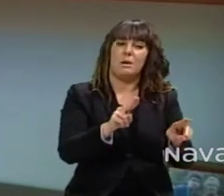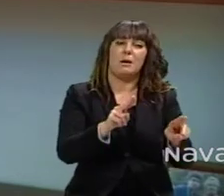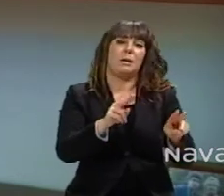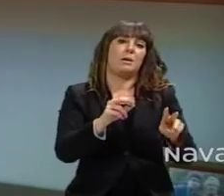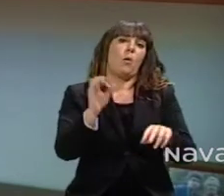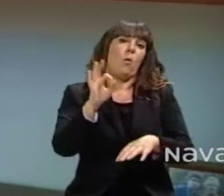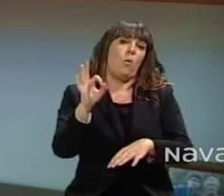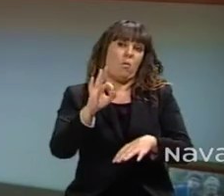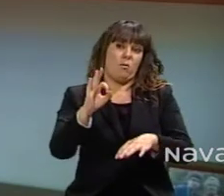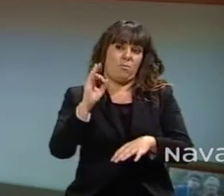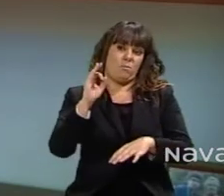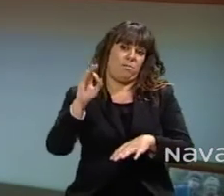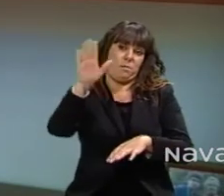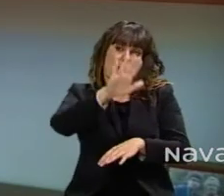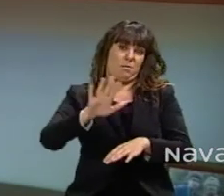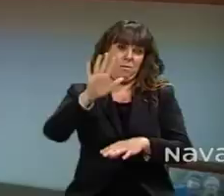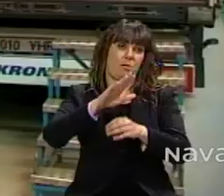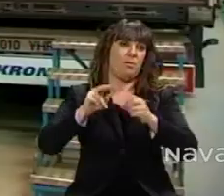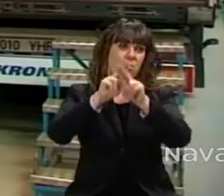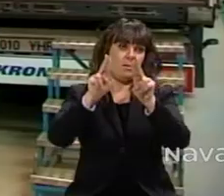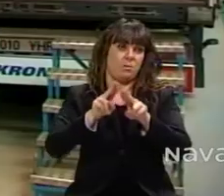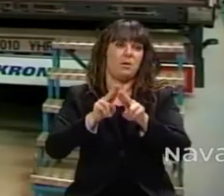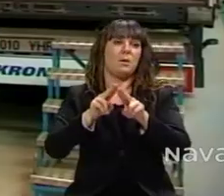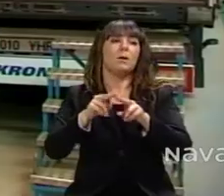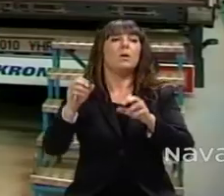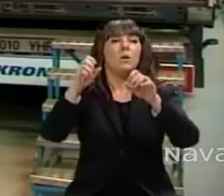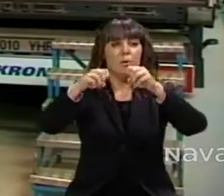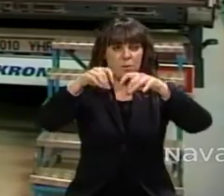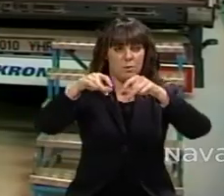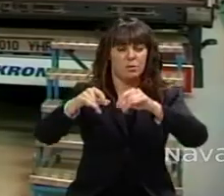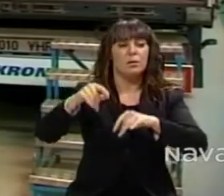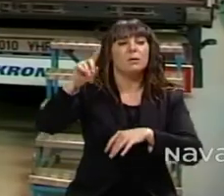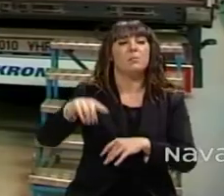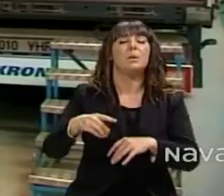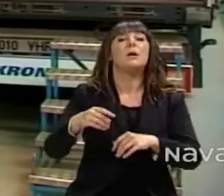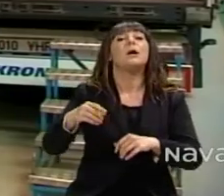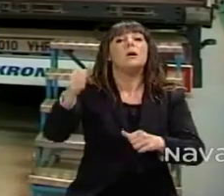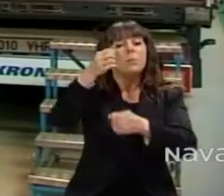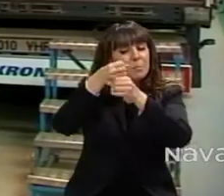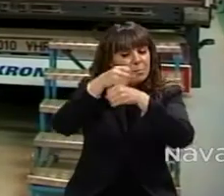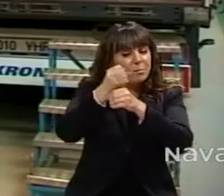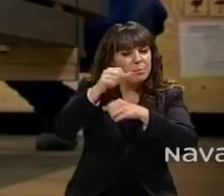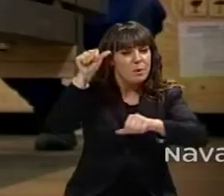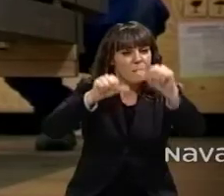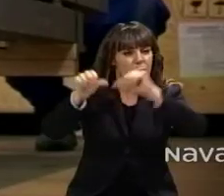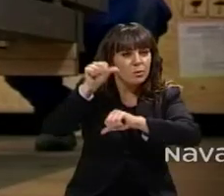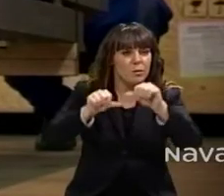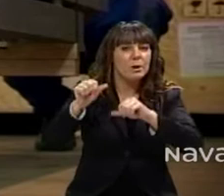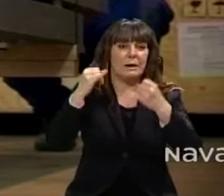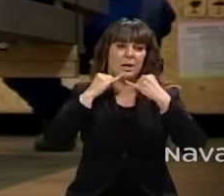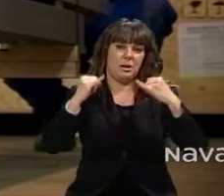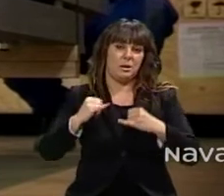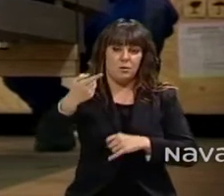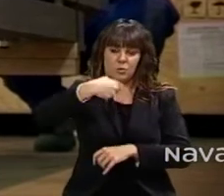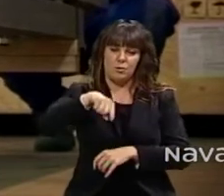compañías locales. y el sector de la biociencia, el sector de la biomedicina y la biotecnología es uno de esos en los